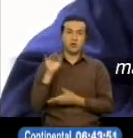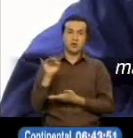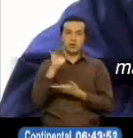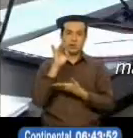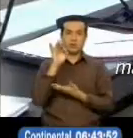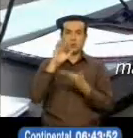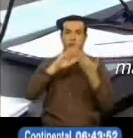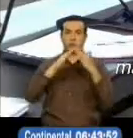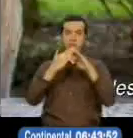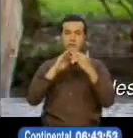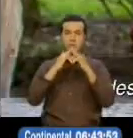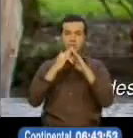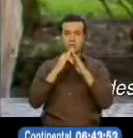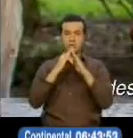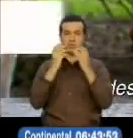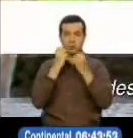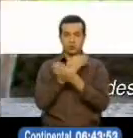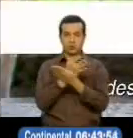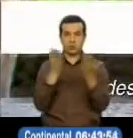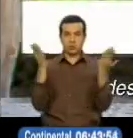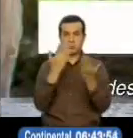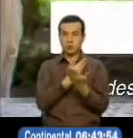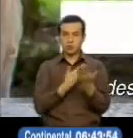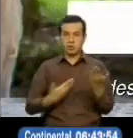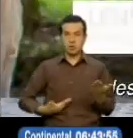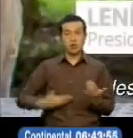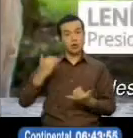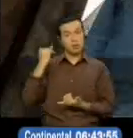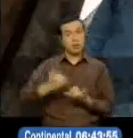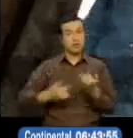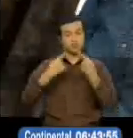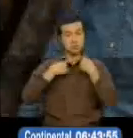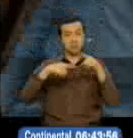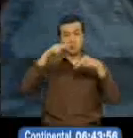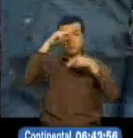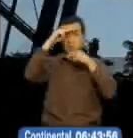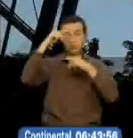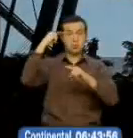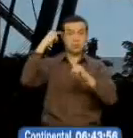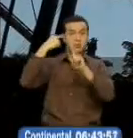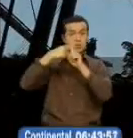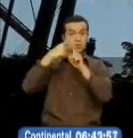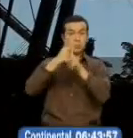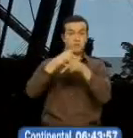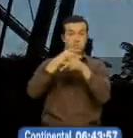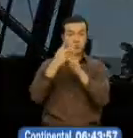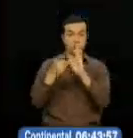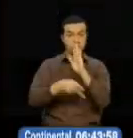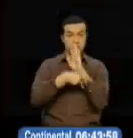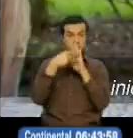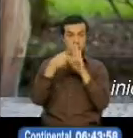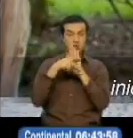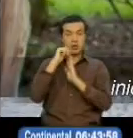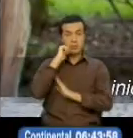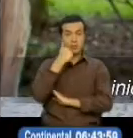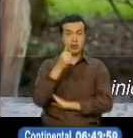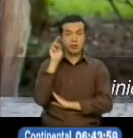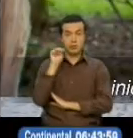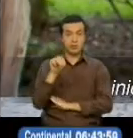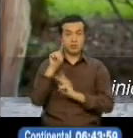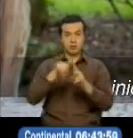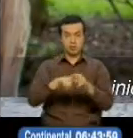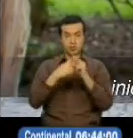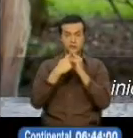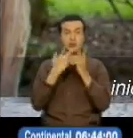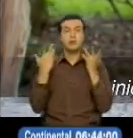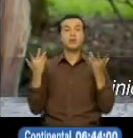representantes comunitarios. En el mensaje final del jefe de Estado se destacaron buenas noticias en la producción petrolera. Mañana martes iniciamos